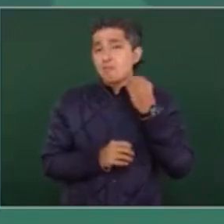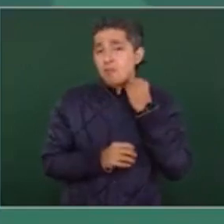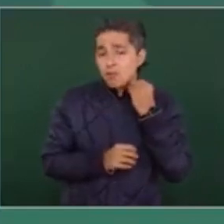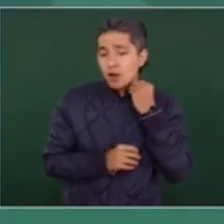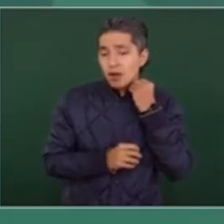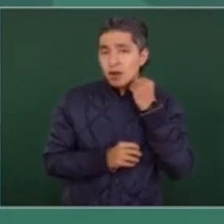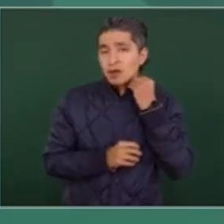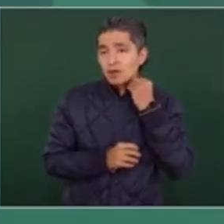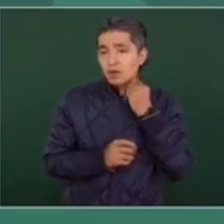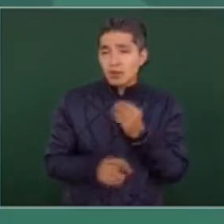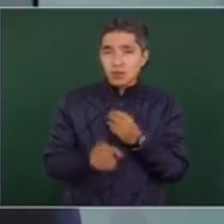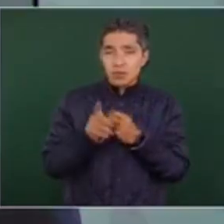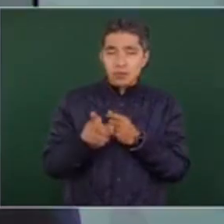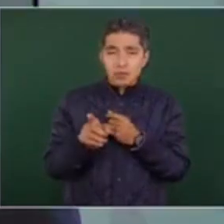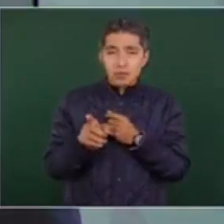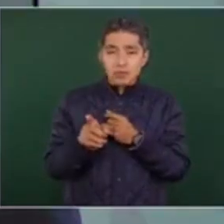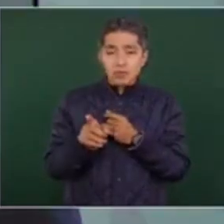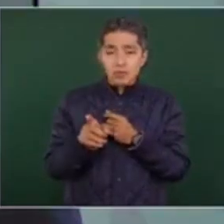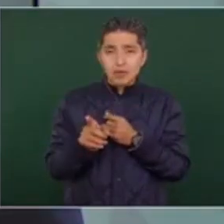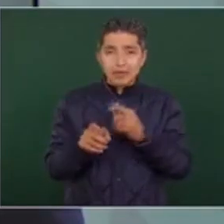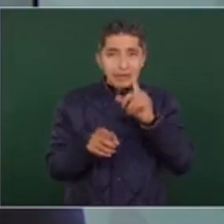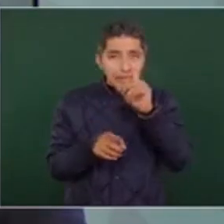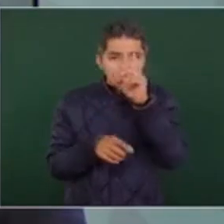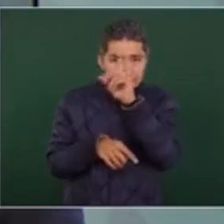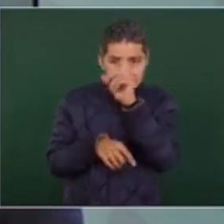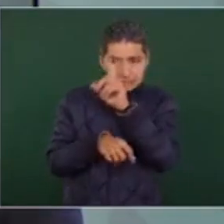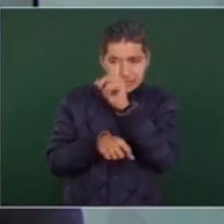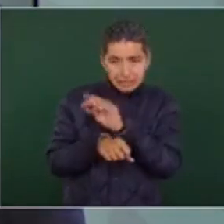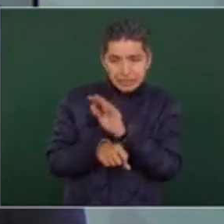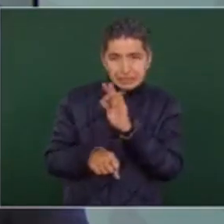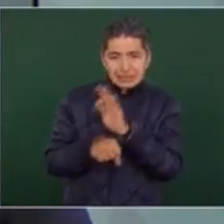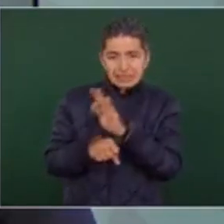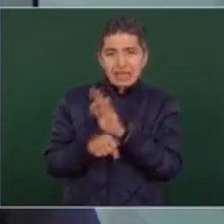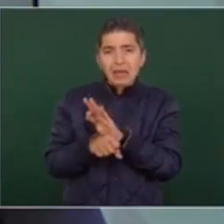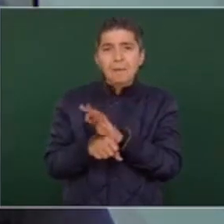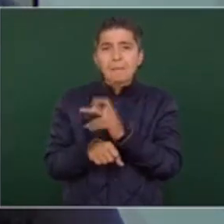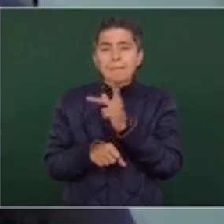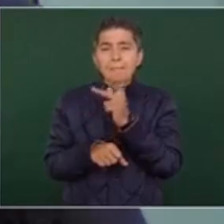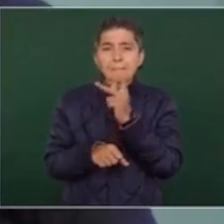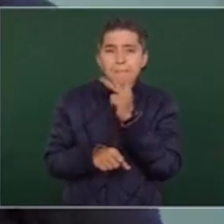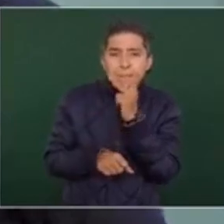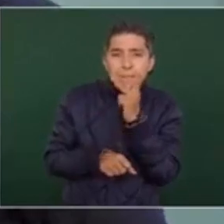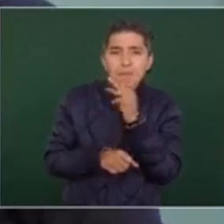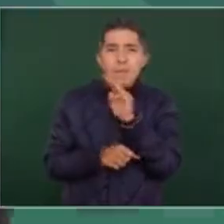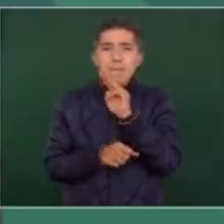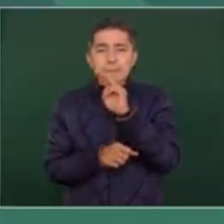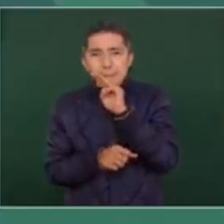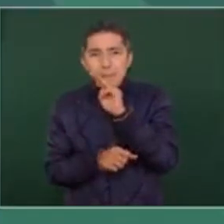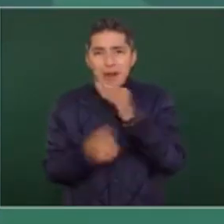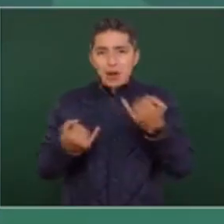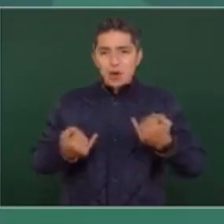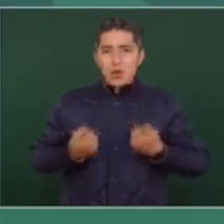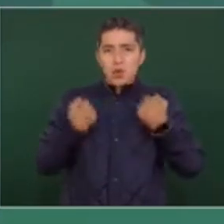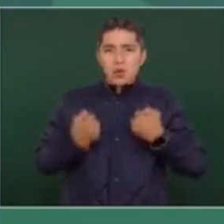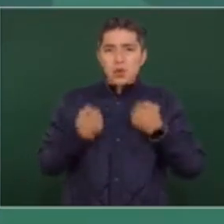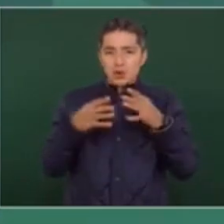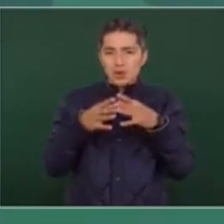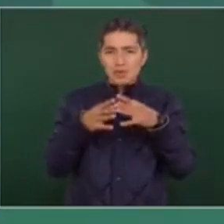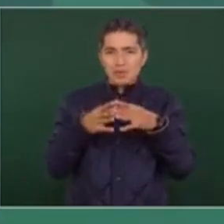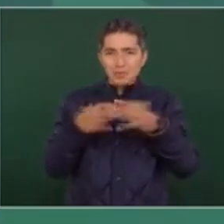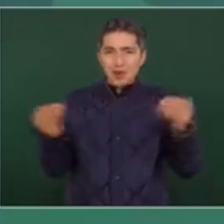con responsabilidad y evitar provocaciones que puedan exacerbar la situación, informó para RTG Noticias Alejandra Fierro.